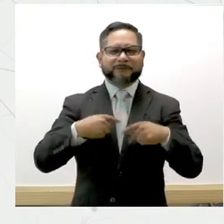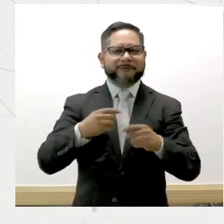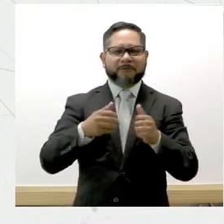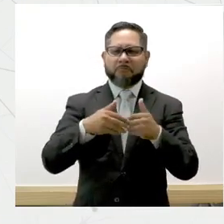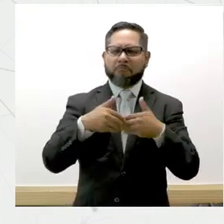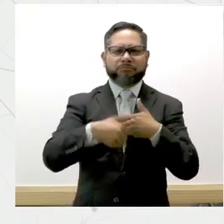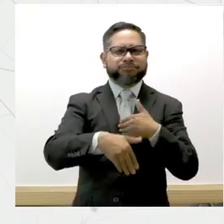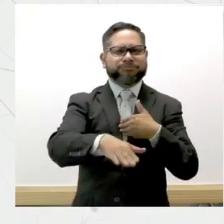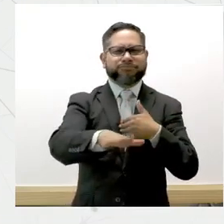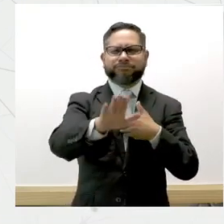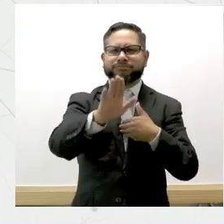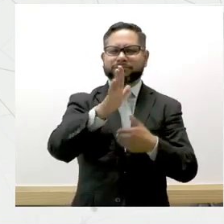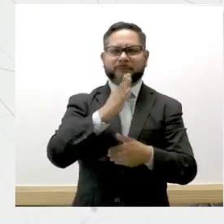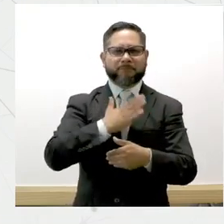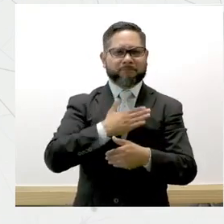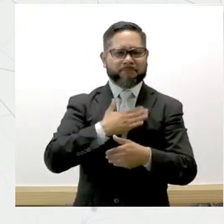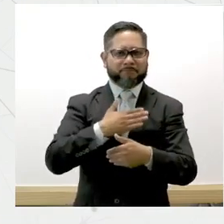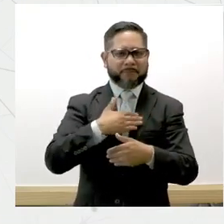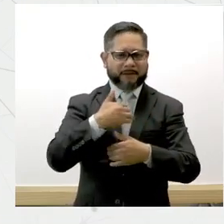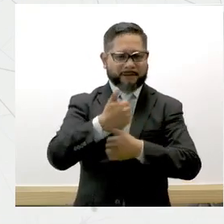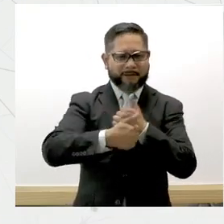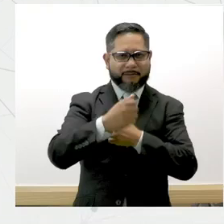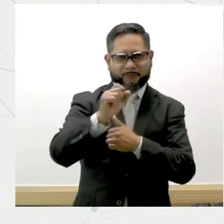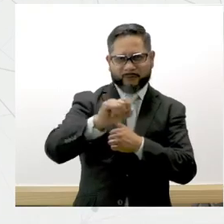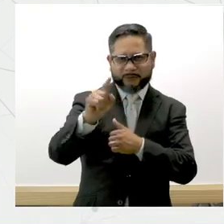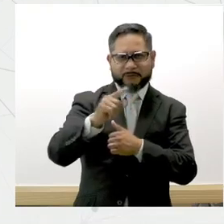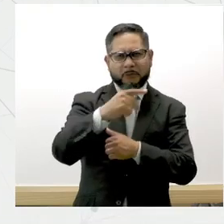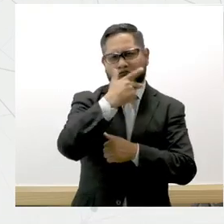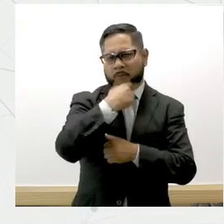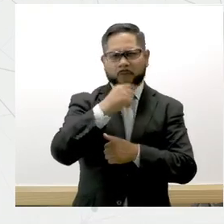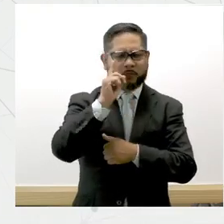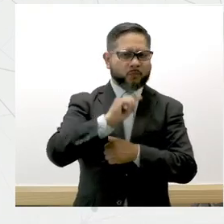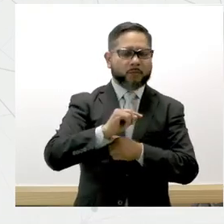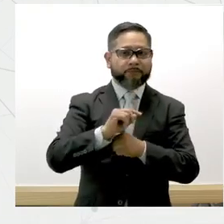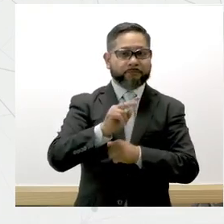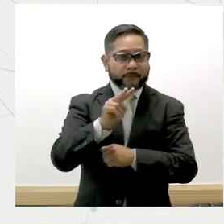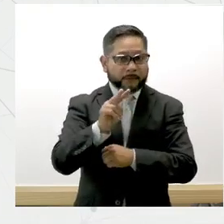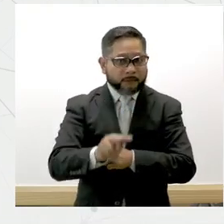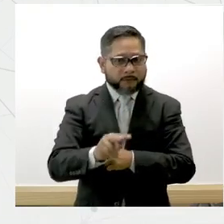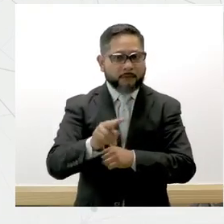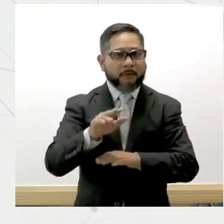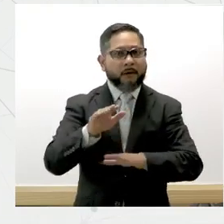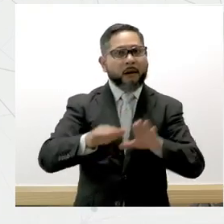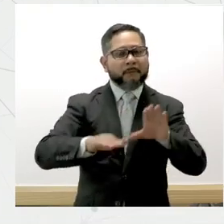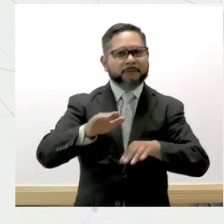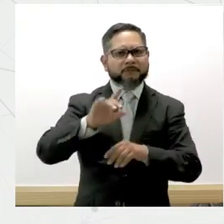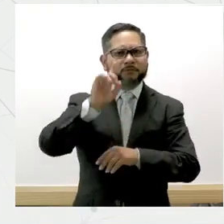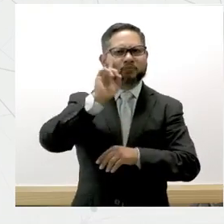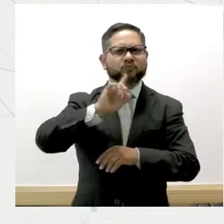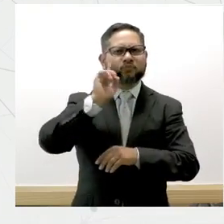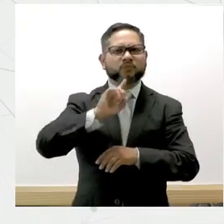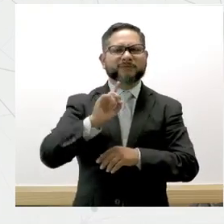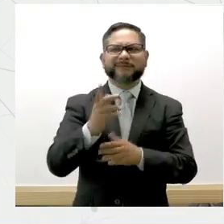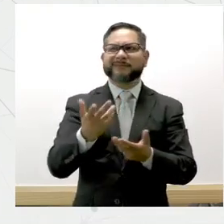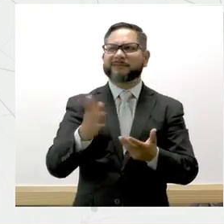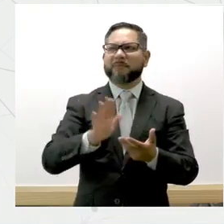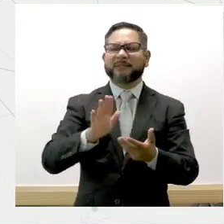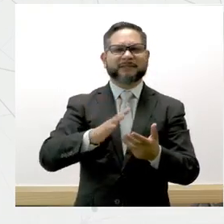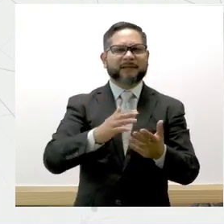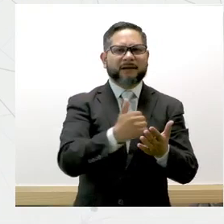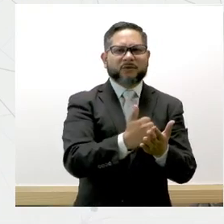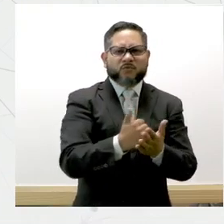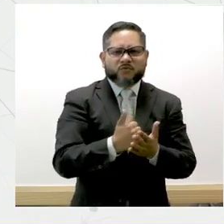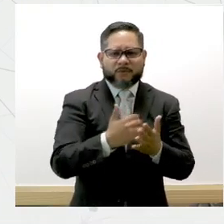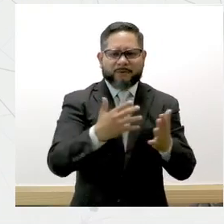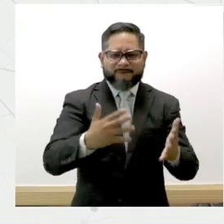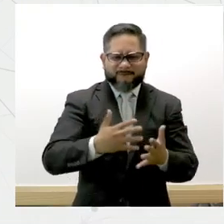trayectoria profesional, hombres y mujeres. Pero también es verdad que yo entendía que en muchos casos las mujeres nos faltaba ese impulso, ¿no? Esta red